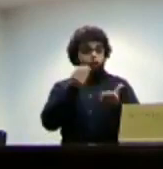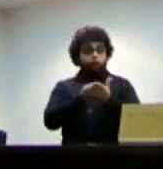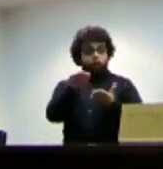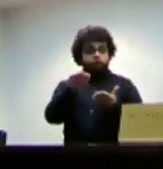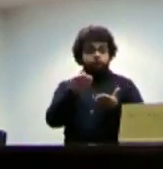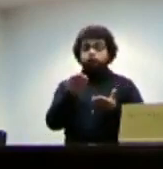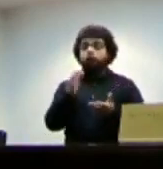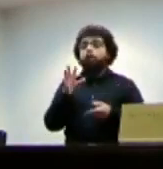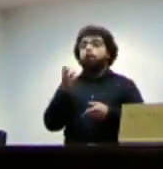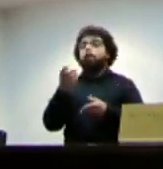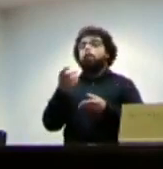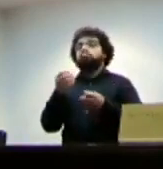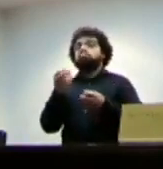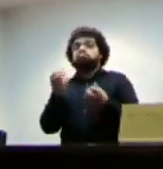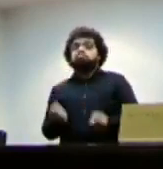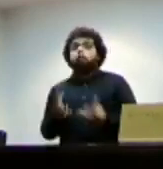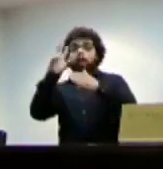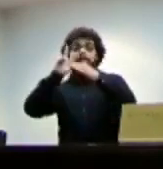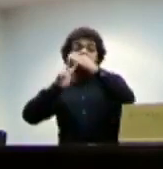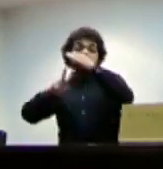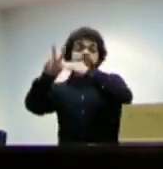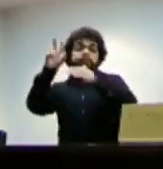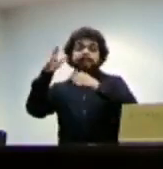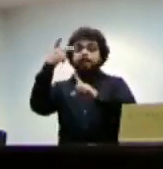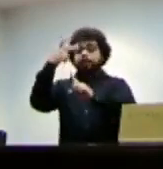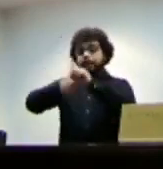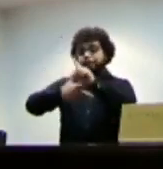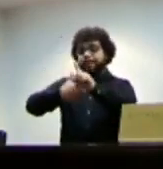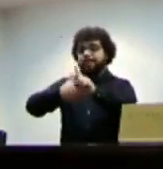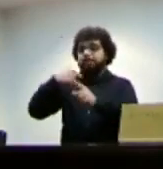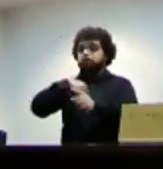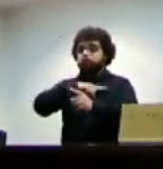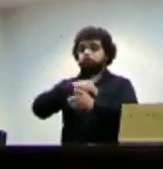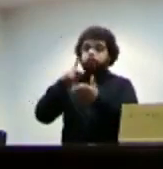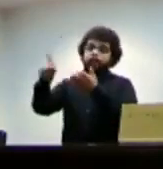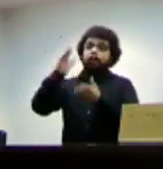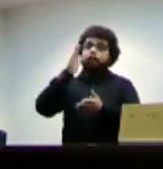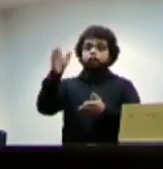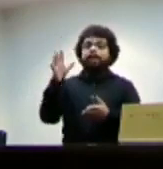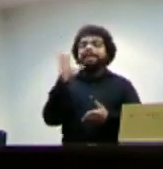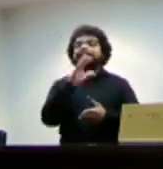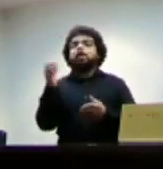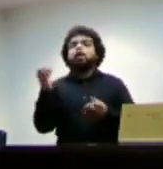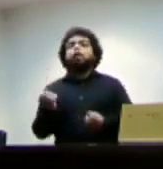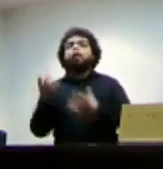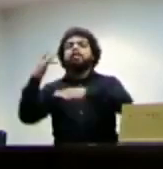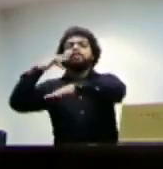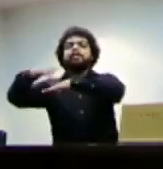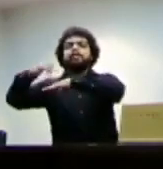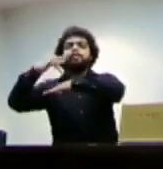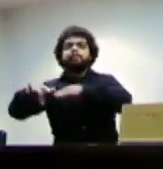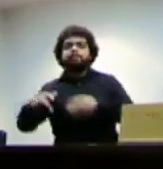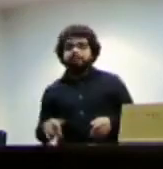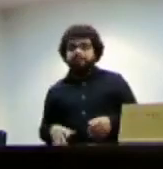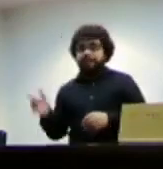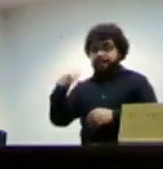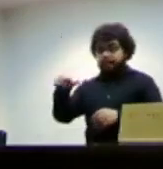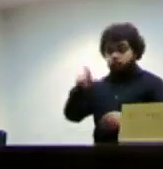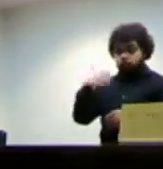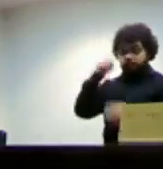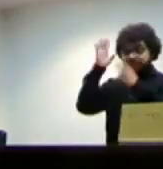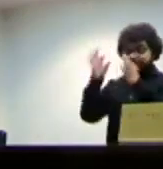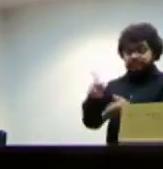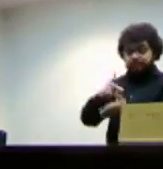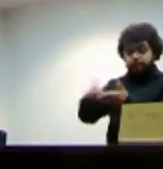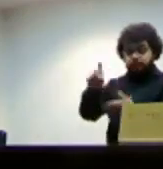se proyecta que se va a pagar en los próximos 3 meses y qué unidades están disponibles. Y ellos son los que hacen para pagarlo. Con esas unidades